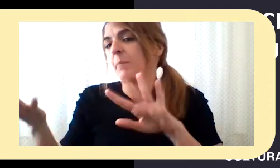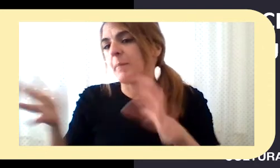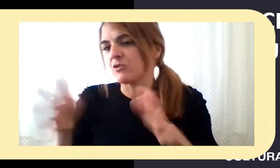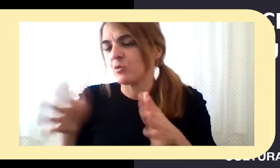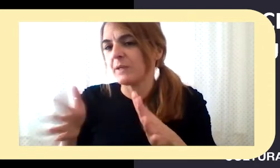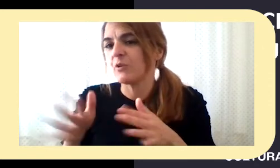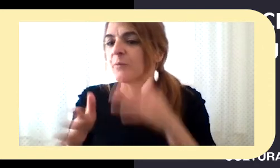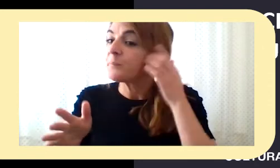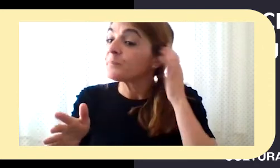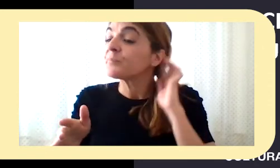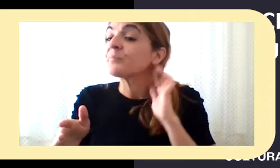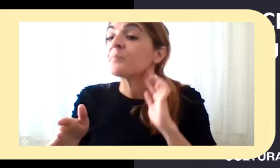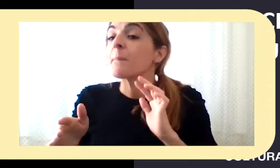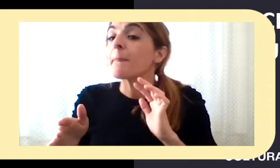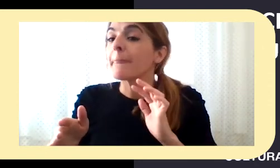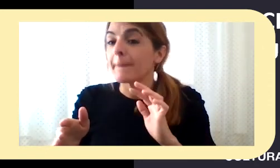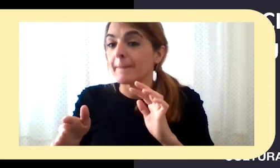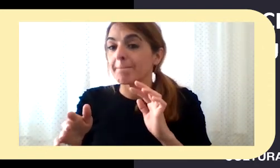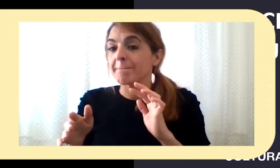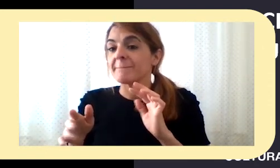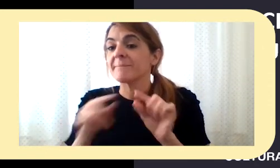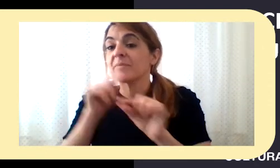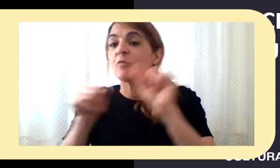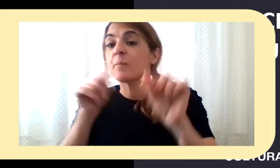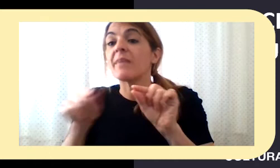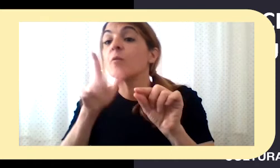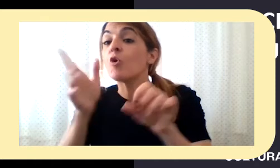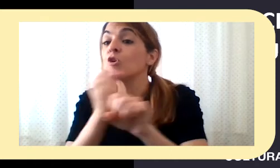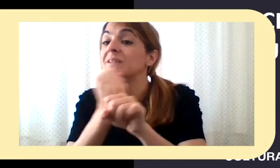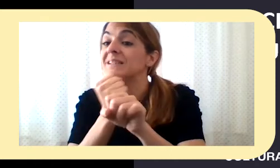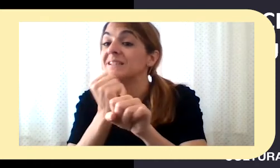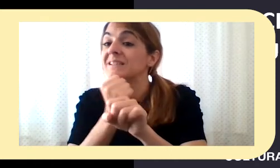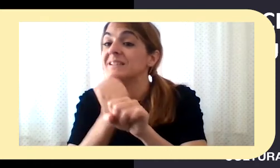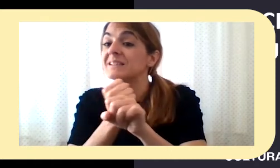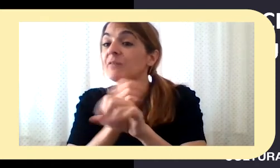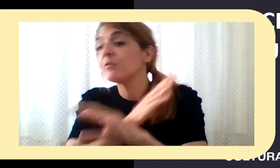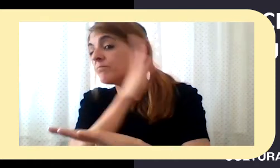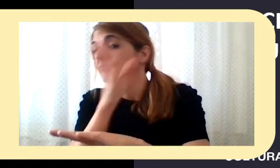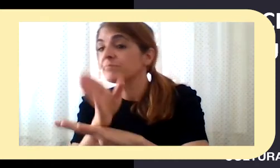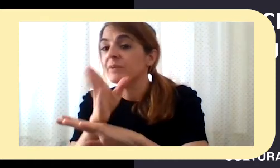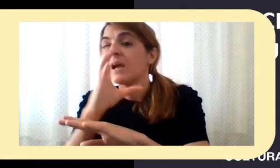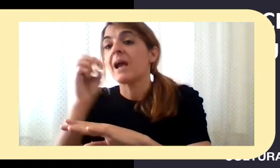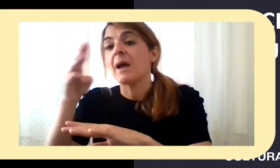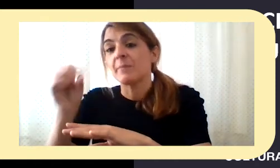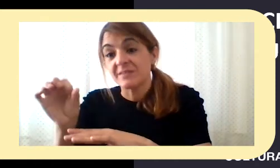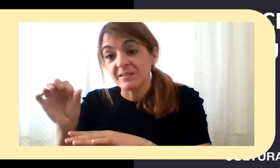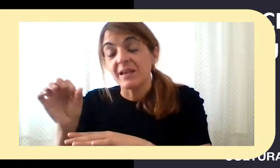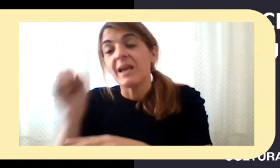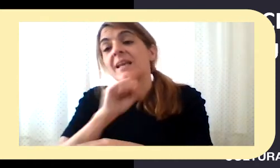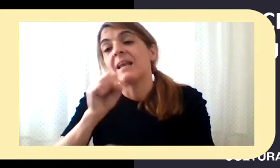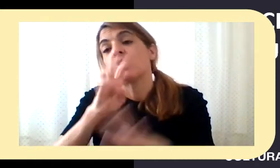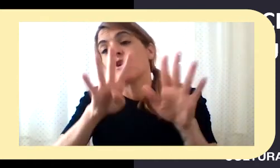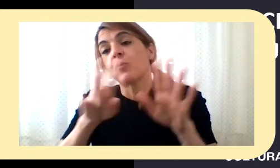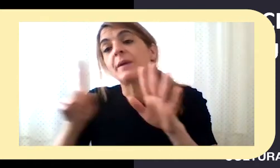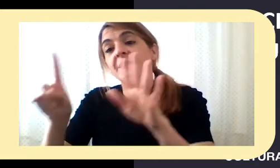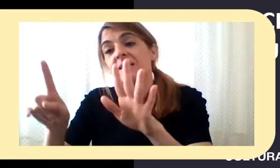trabajadoras afectadas por fumigación en el lugar de trabajo me llegaron al CAPS en el año 1996, me